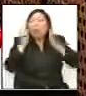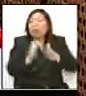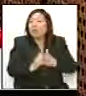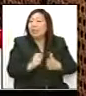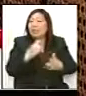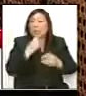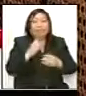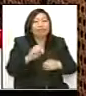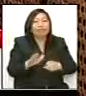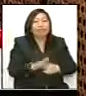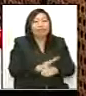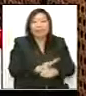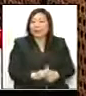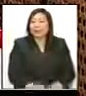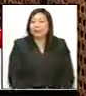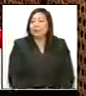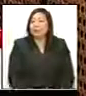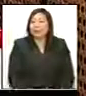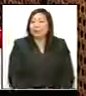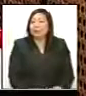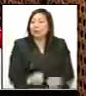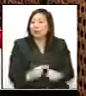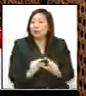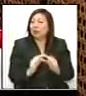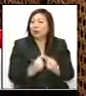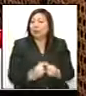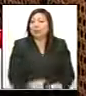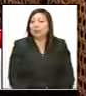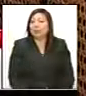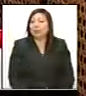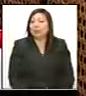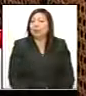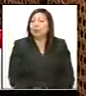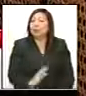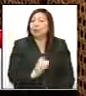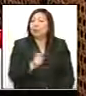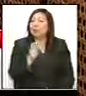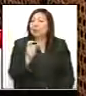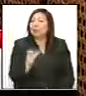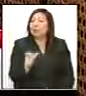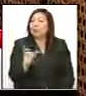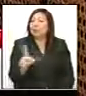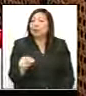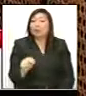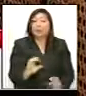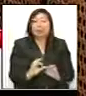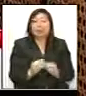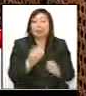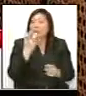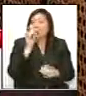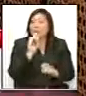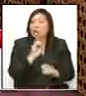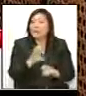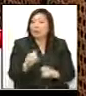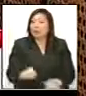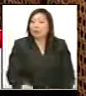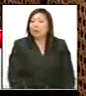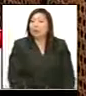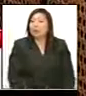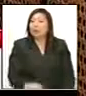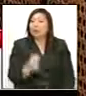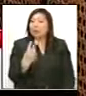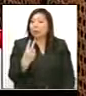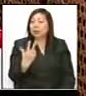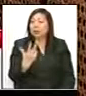un abordaje, como ya también lo han dicho, multisectorial. Son personas que no están un familiar contagiado, sino están dos o